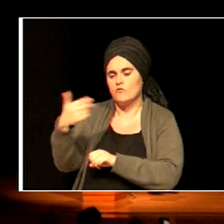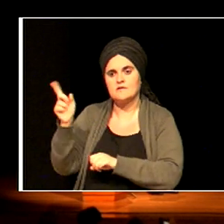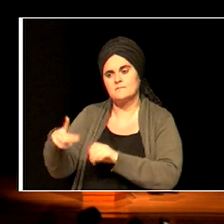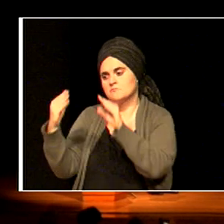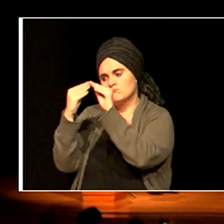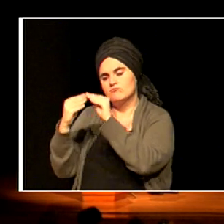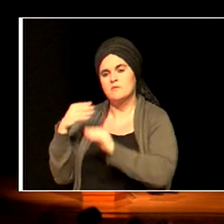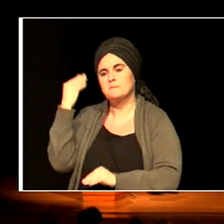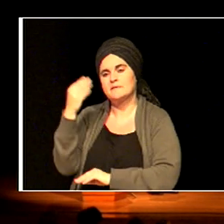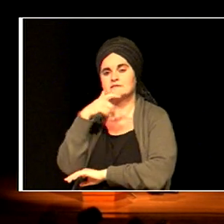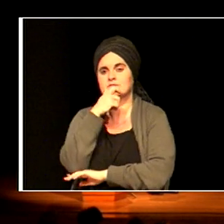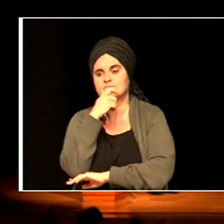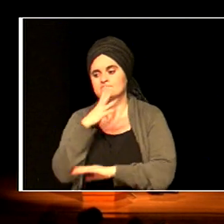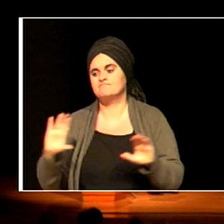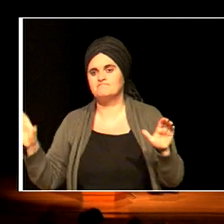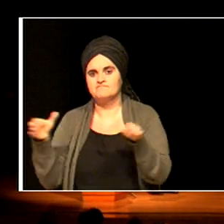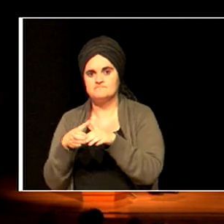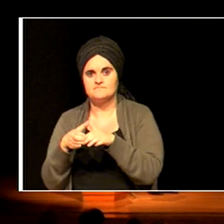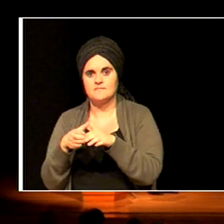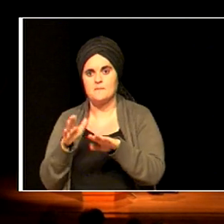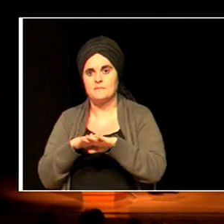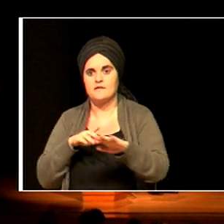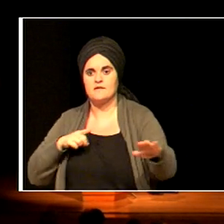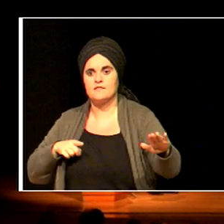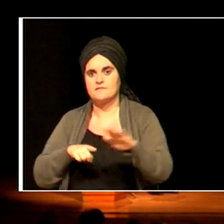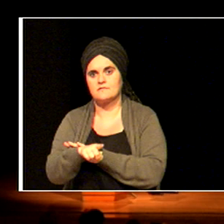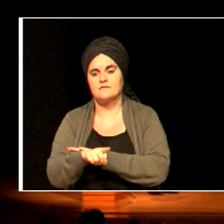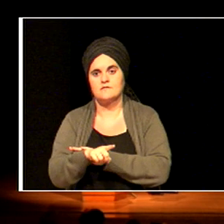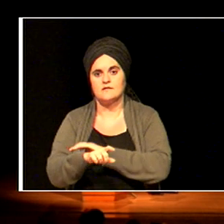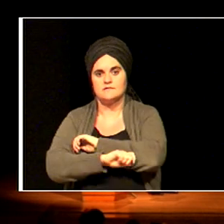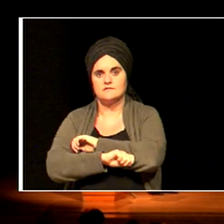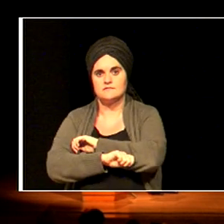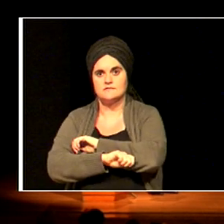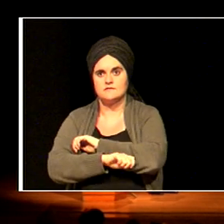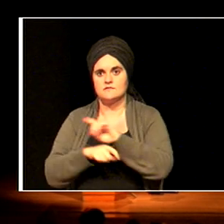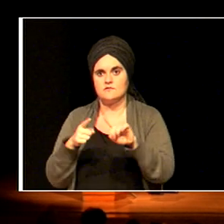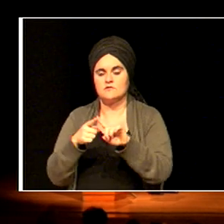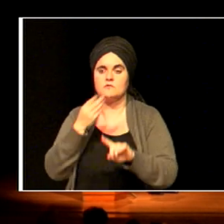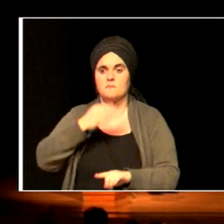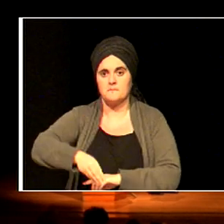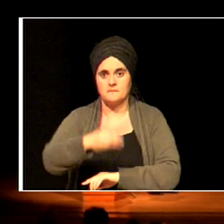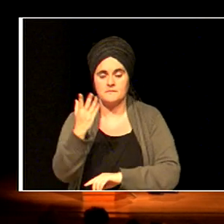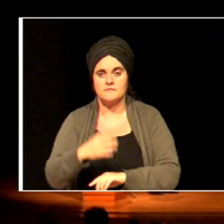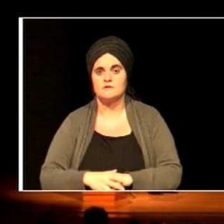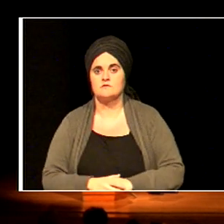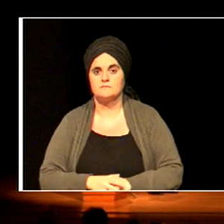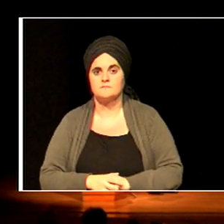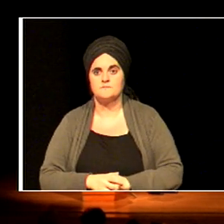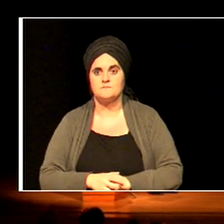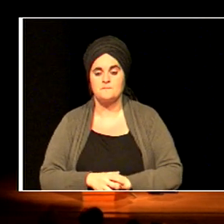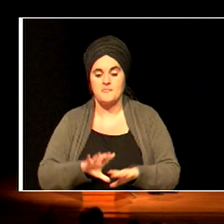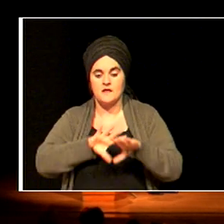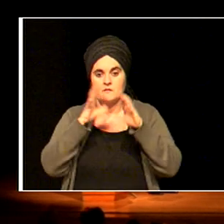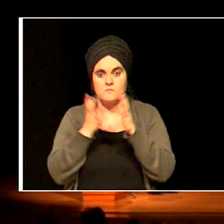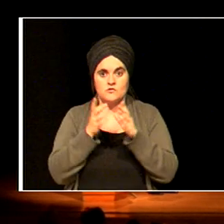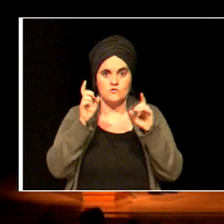en poder pensar cómo desarrollar estrategias que le permitan a este alumno estar mejor, ¿no? Entonces hay veces que el mundo educativo y el